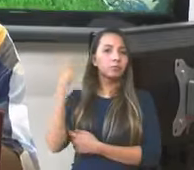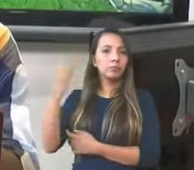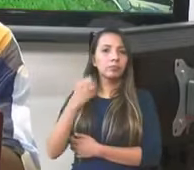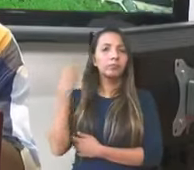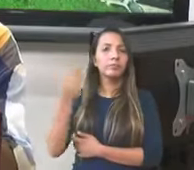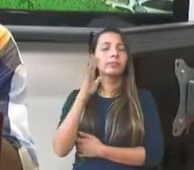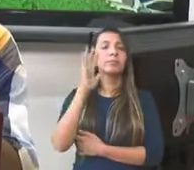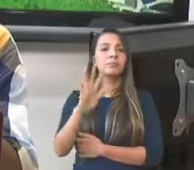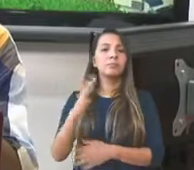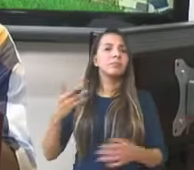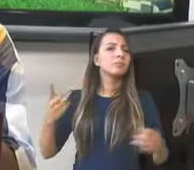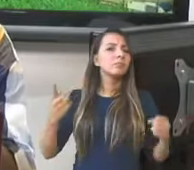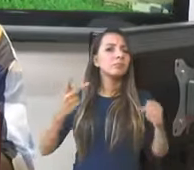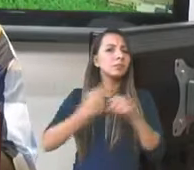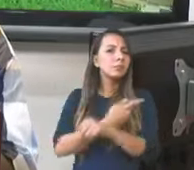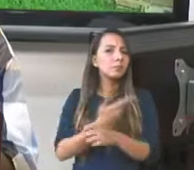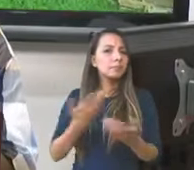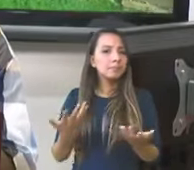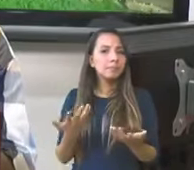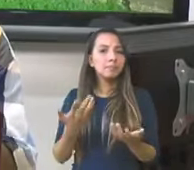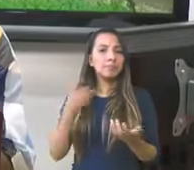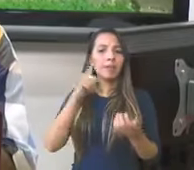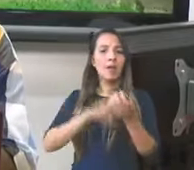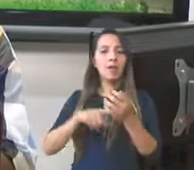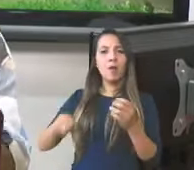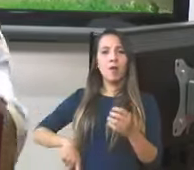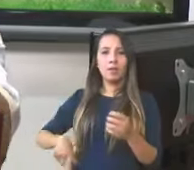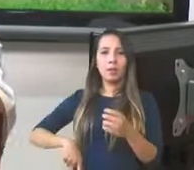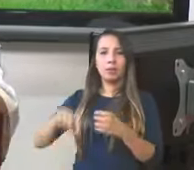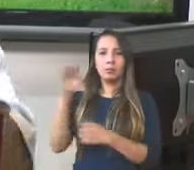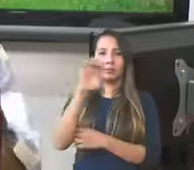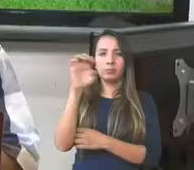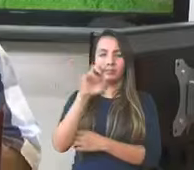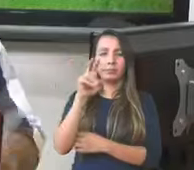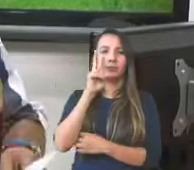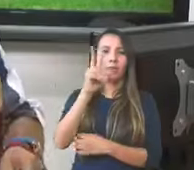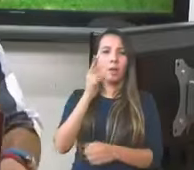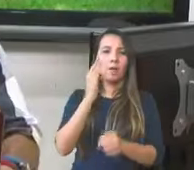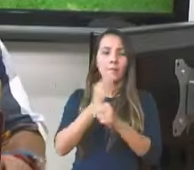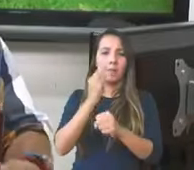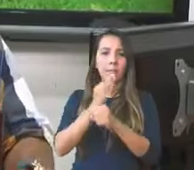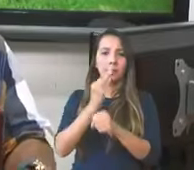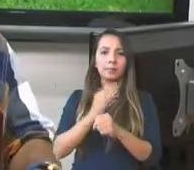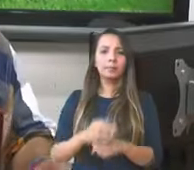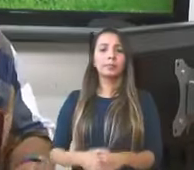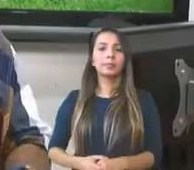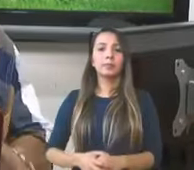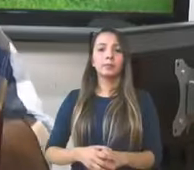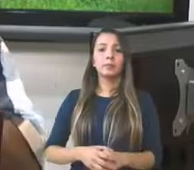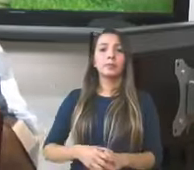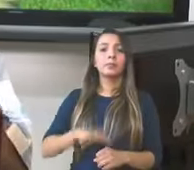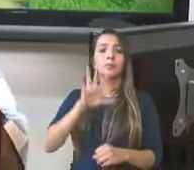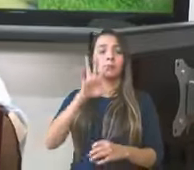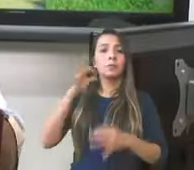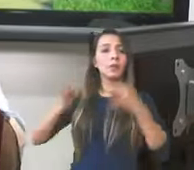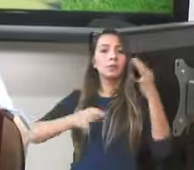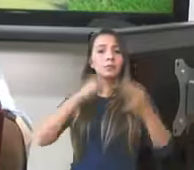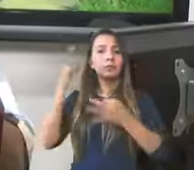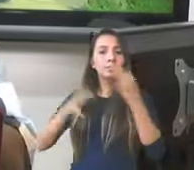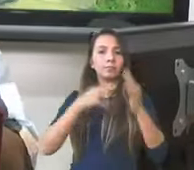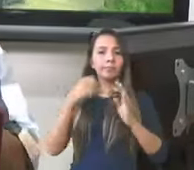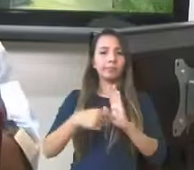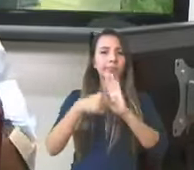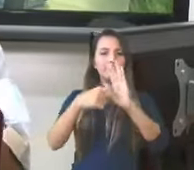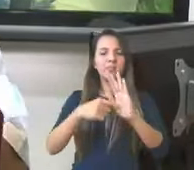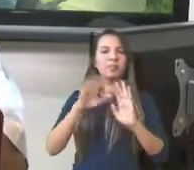¿qué pasó en los edificios de gobierno aquí en Ensenada? Vamos a esta nota. Y antes de pasar la nota, me llama la atención, de hecho ahí